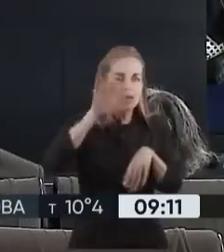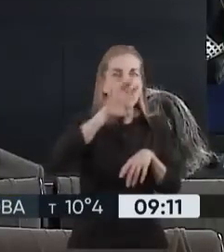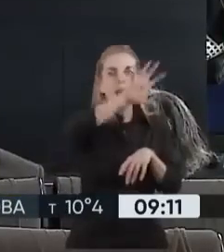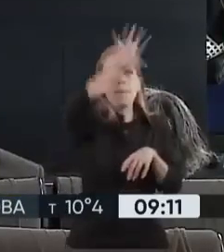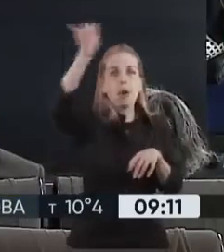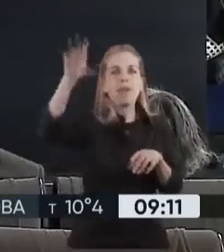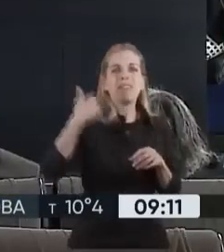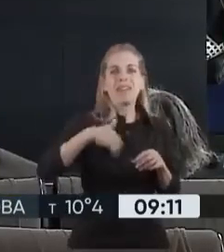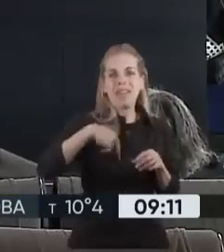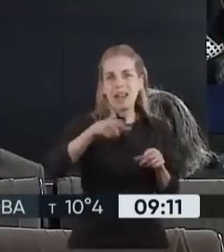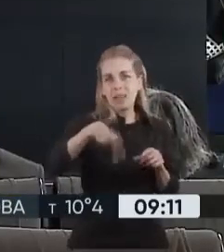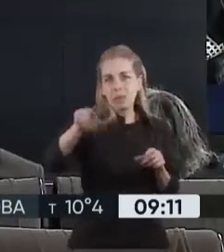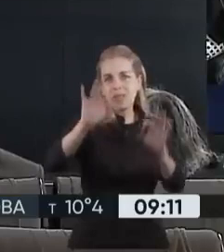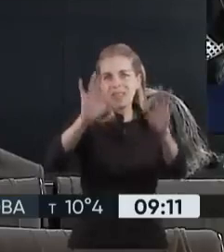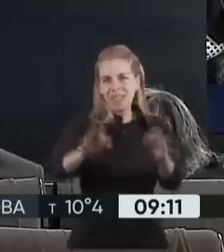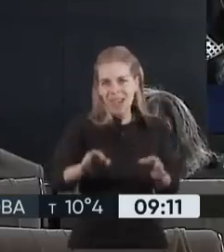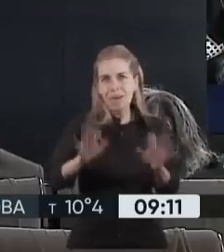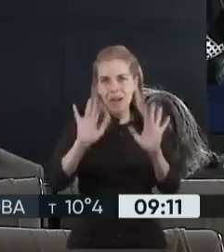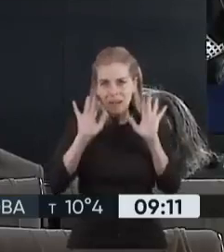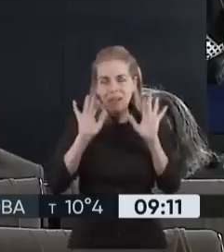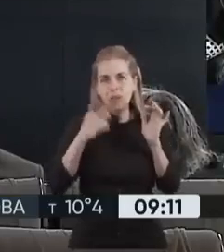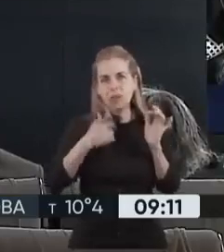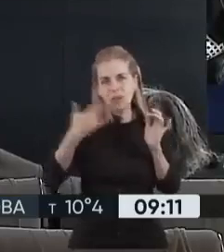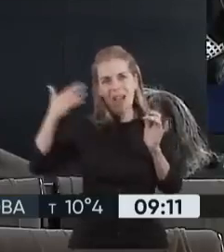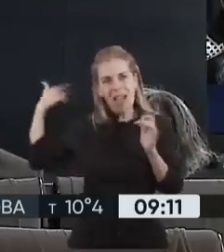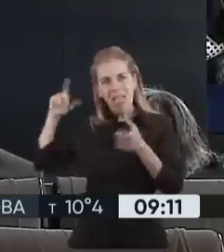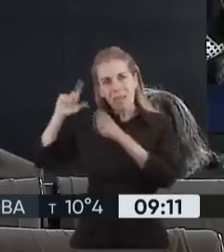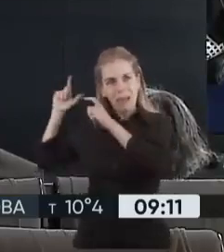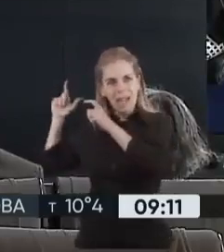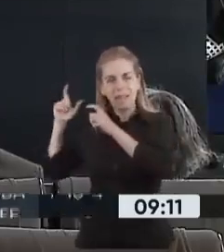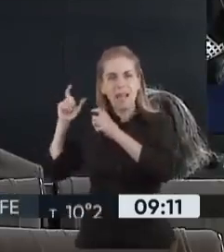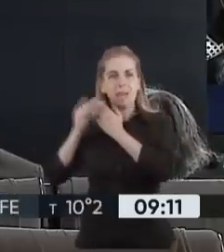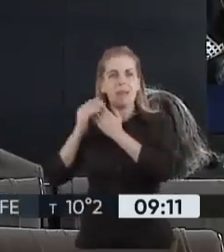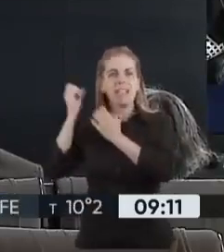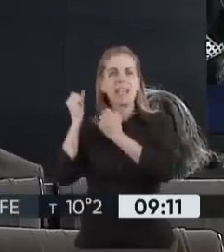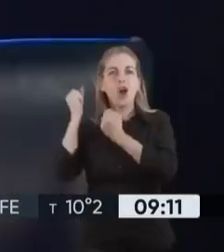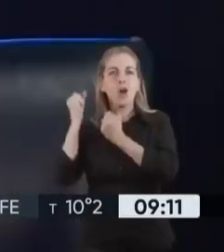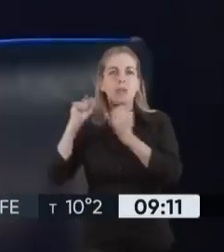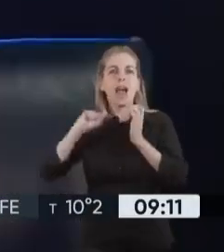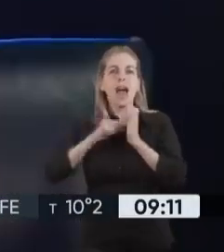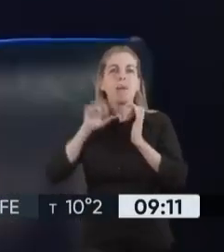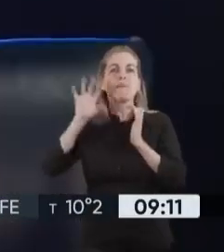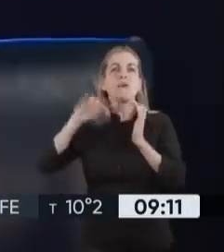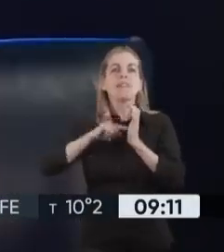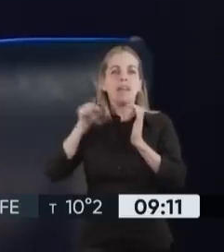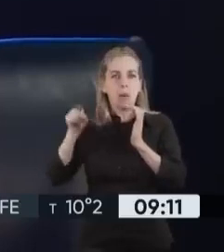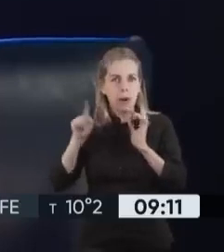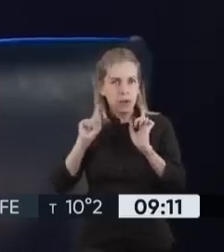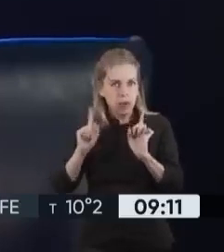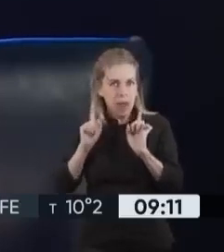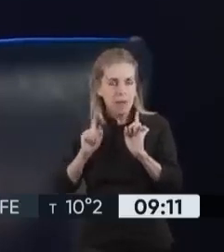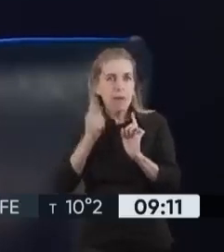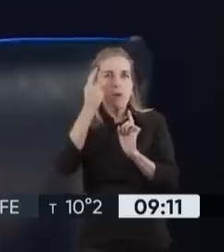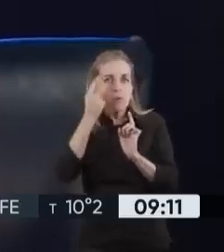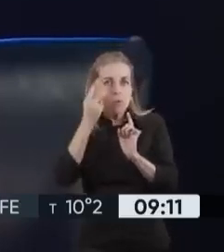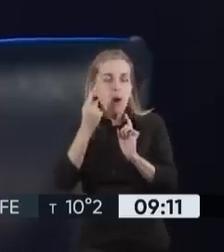argentinas y ustedes saben que yo vengo de la experiencia de ser ministra de economía de la provincia de buenos aires- y la verdad que el sistema de cuenta única